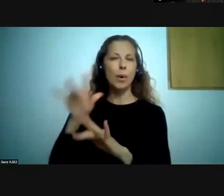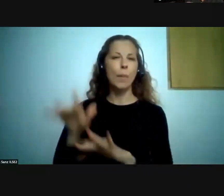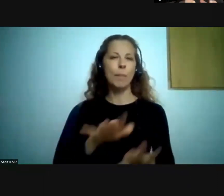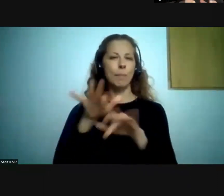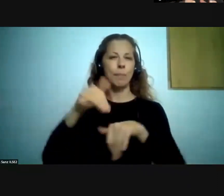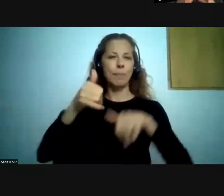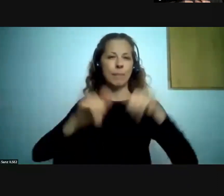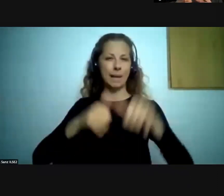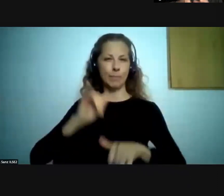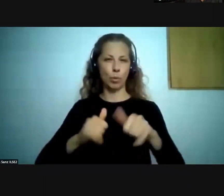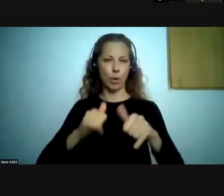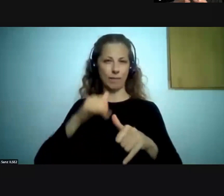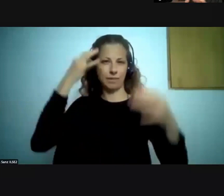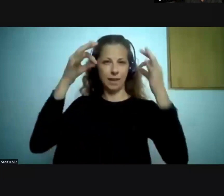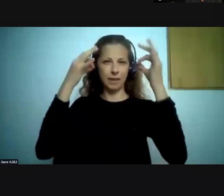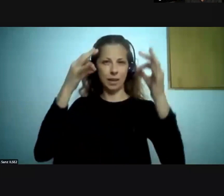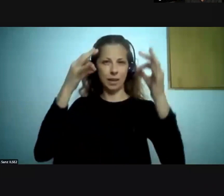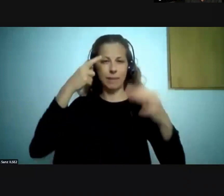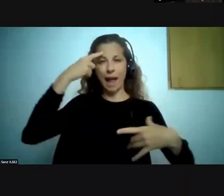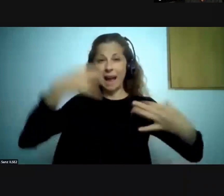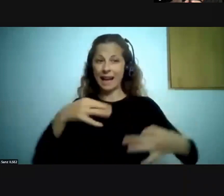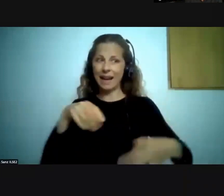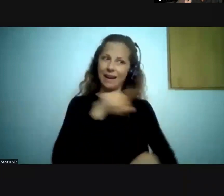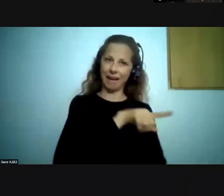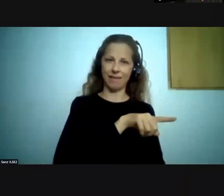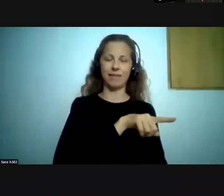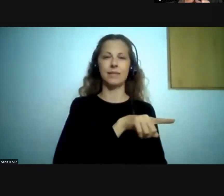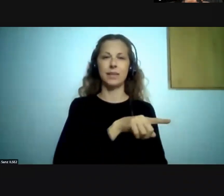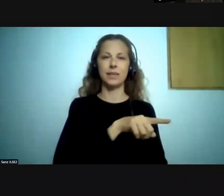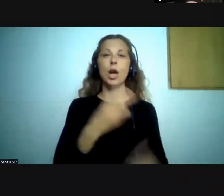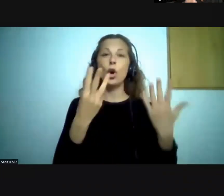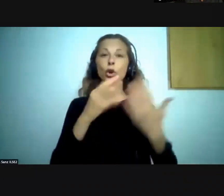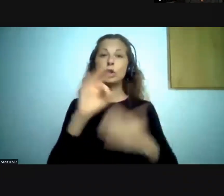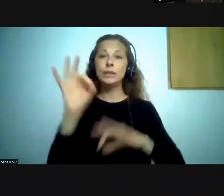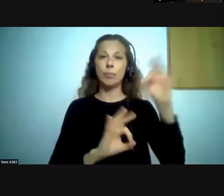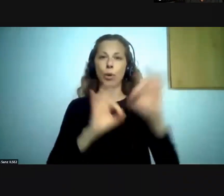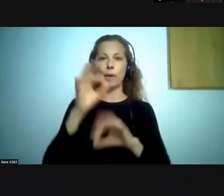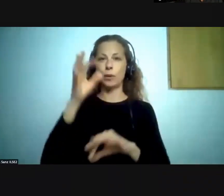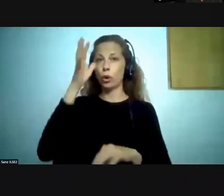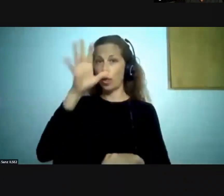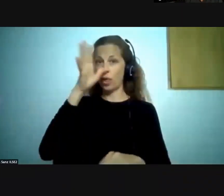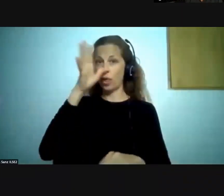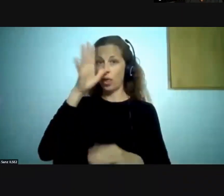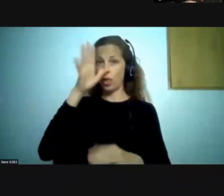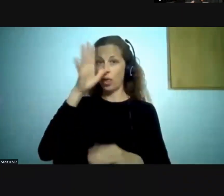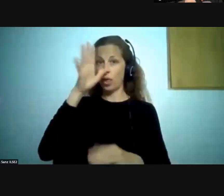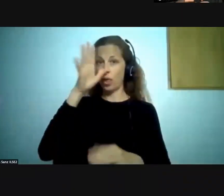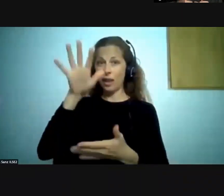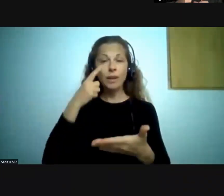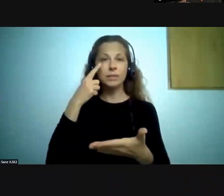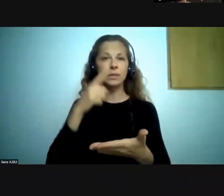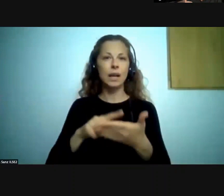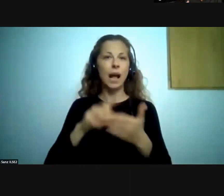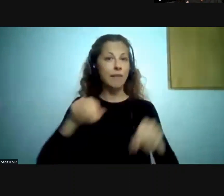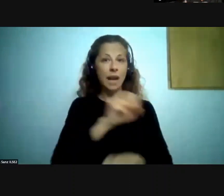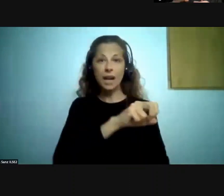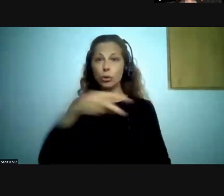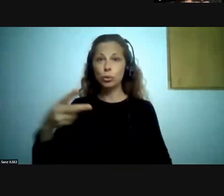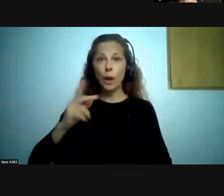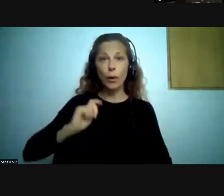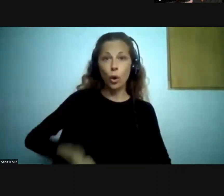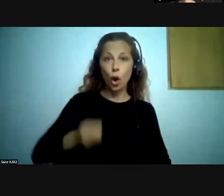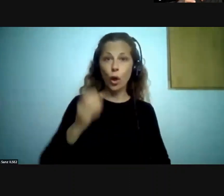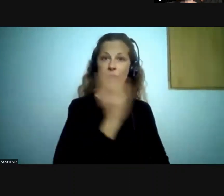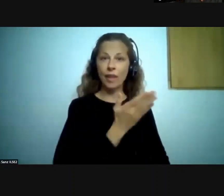dato objetivo, es decir, el 80% de las denuncias no terminan en sentencias condenatorias. Pero en lugar